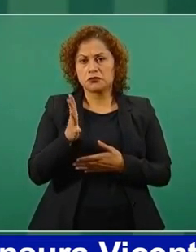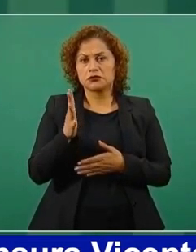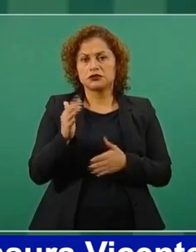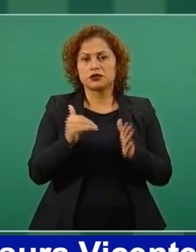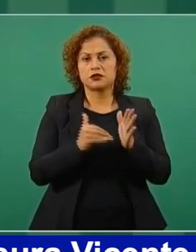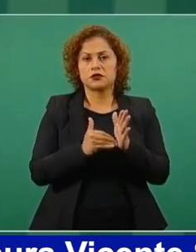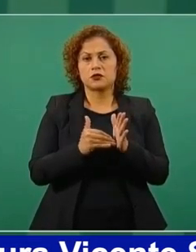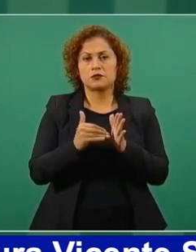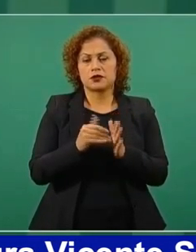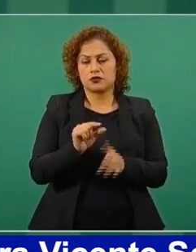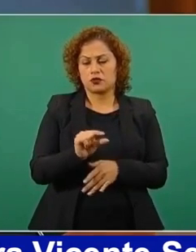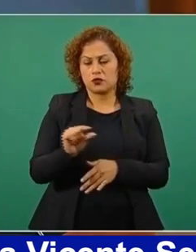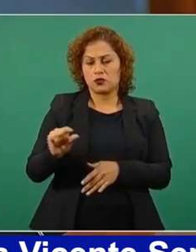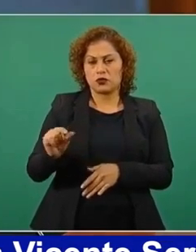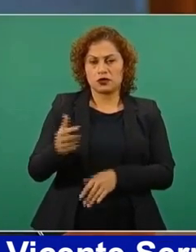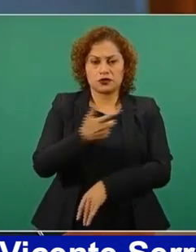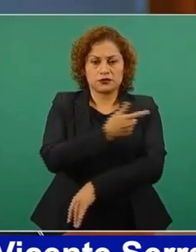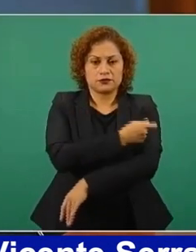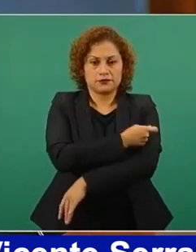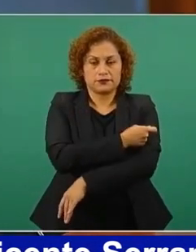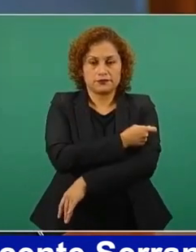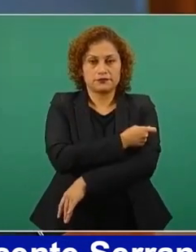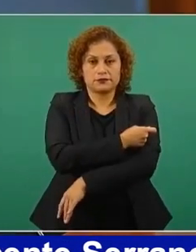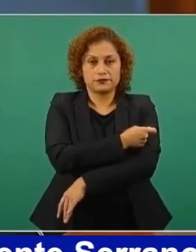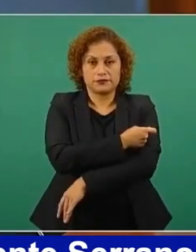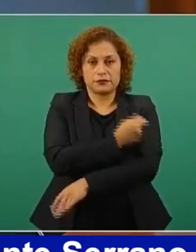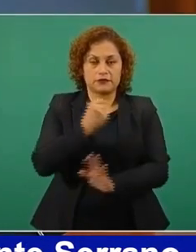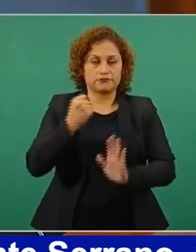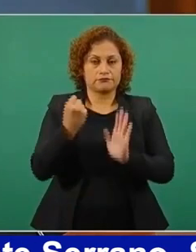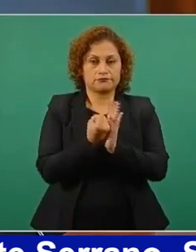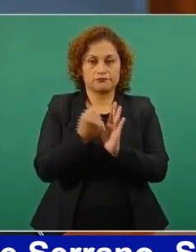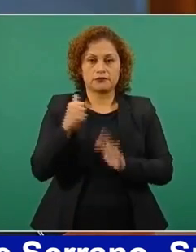5 millones de dosis de AstraZeneca,